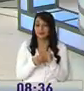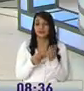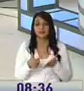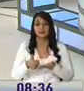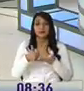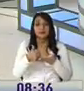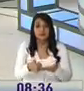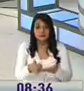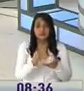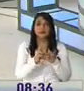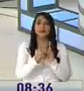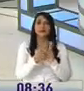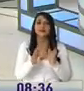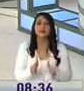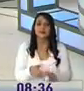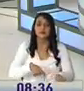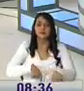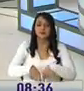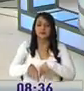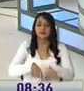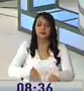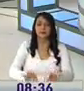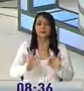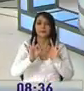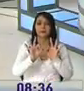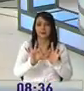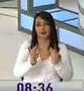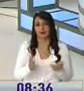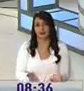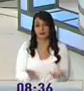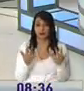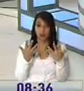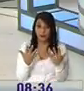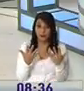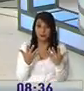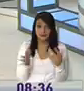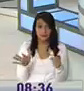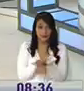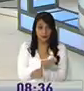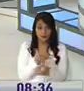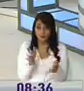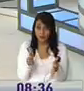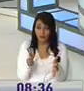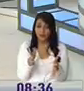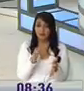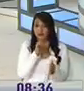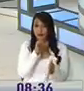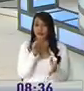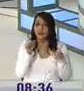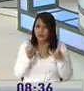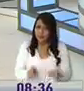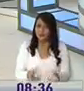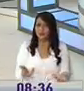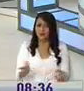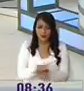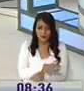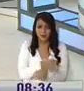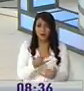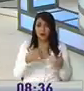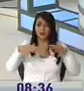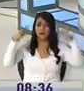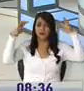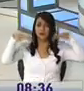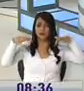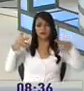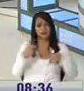a nuestros vecinos a que la vialidad esté en buenas condiciones y las obras que no están concluidas hay que concluir porque si no en este invierno las cosas van